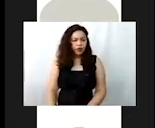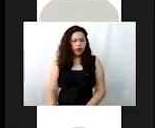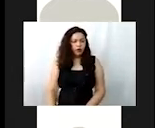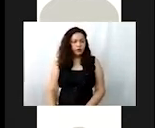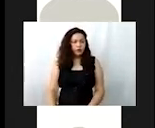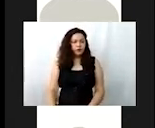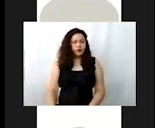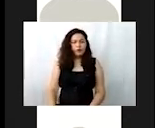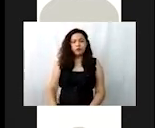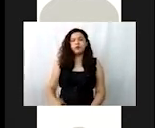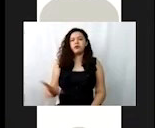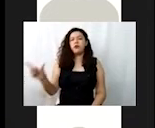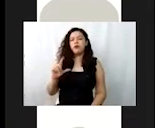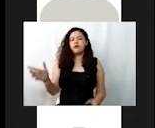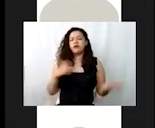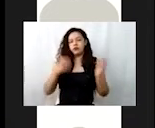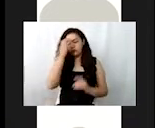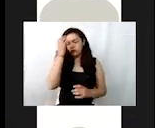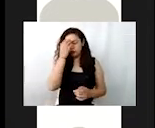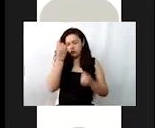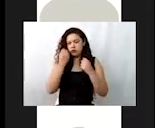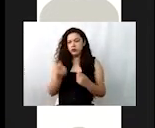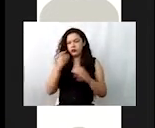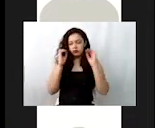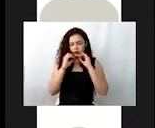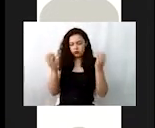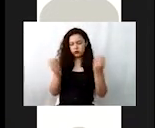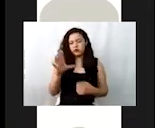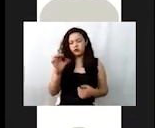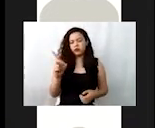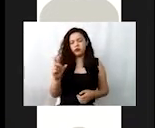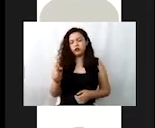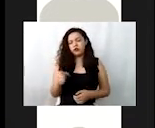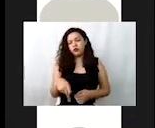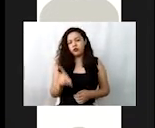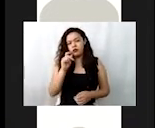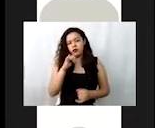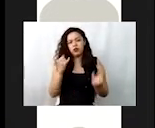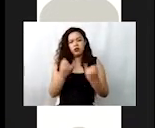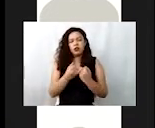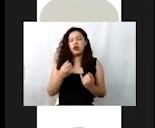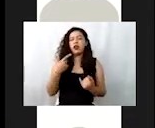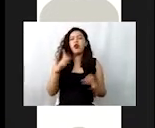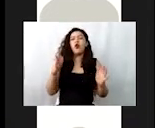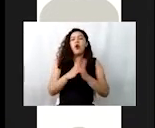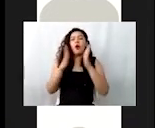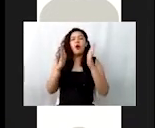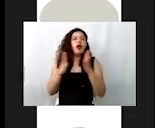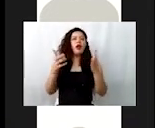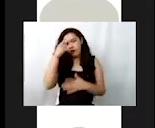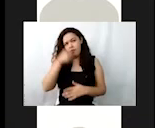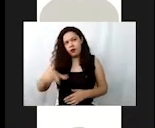buscó fortalecer el conocimiento de las organizaciones en los ODS, pero también su participación desde el